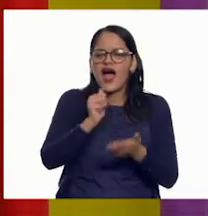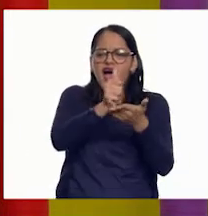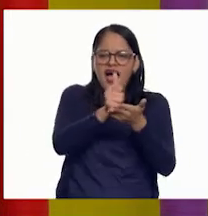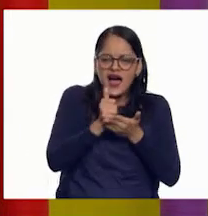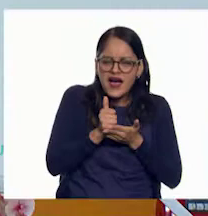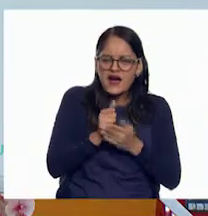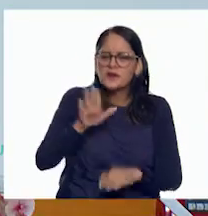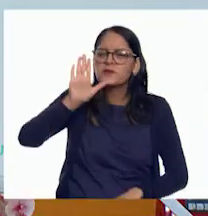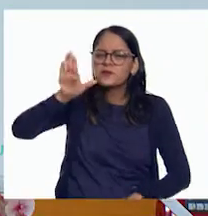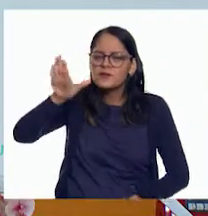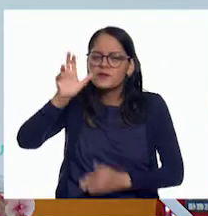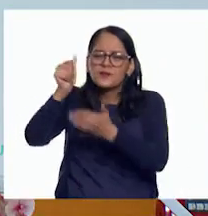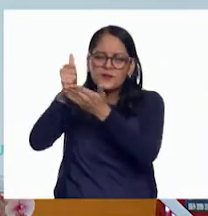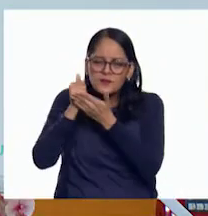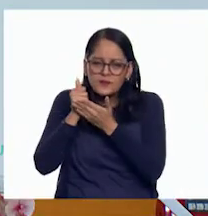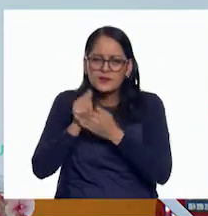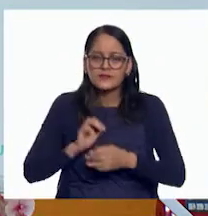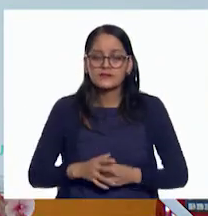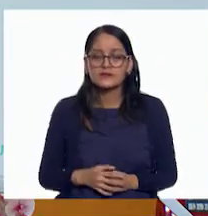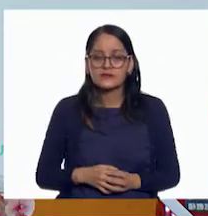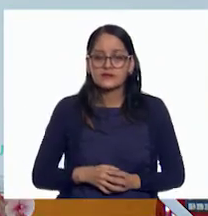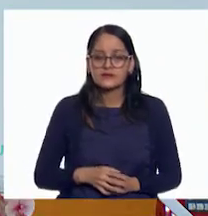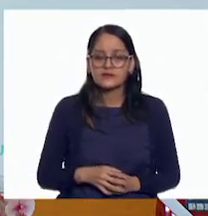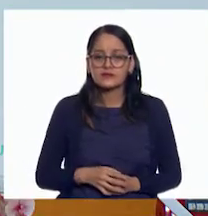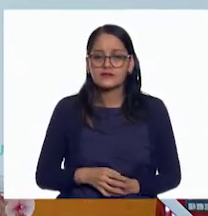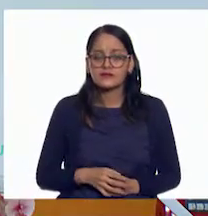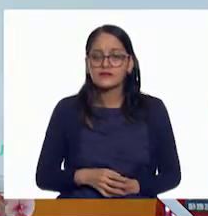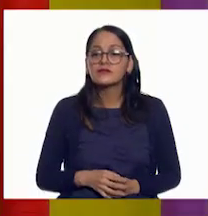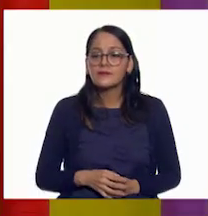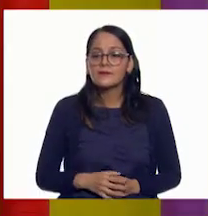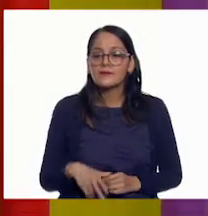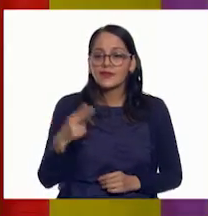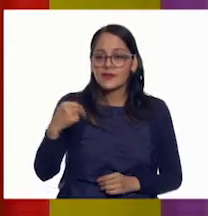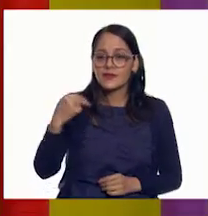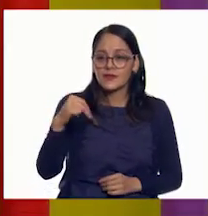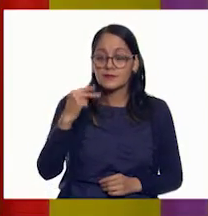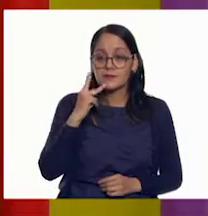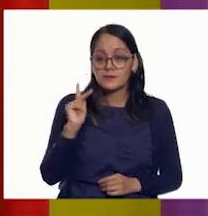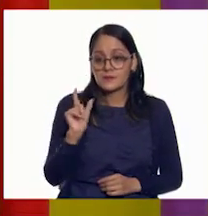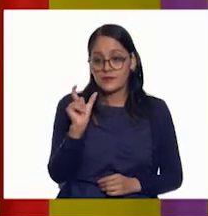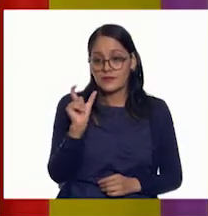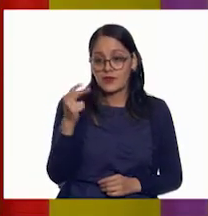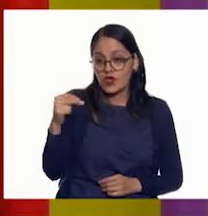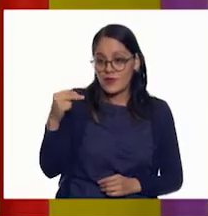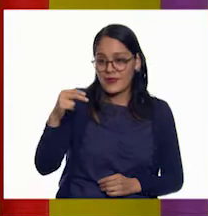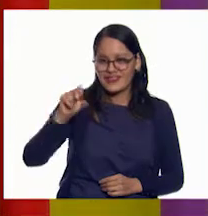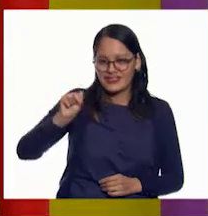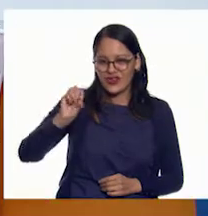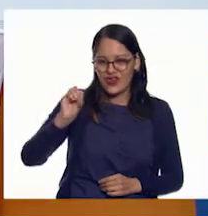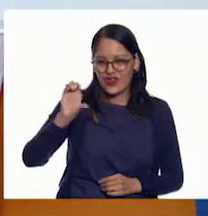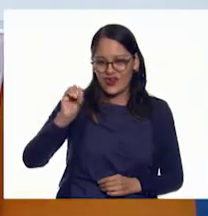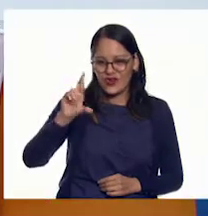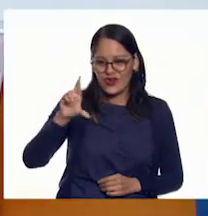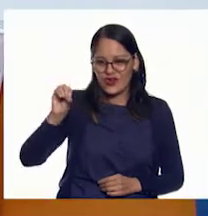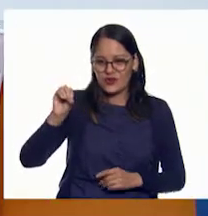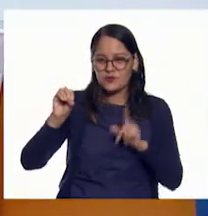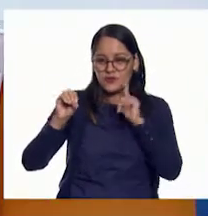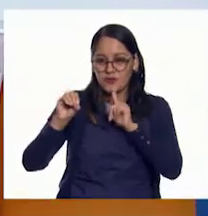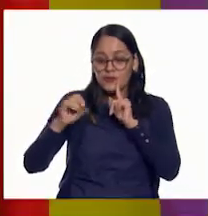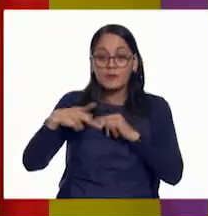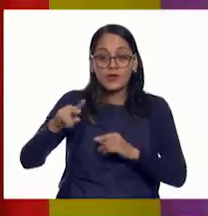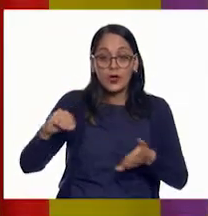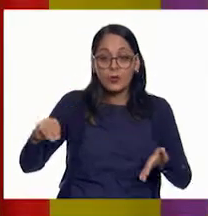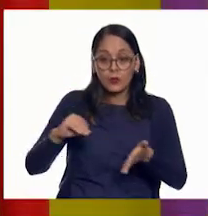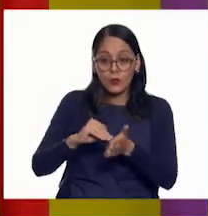¡auxilio! ¡Socorro! O Signos de- puede ser el nombre de una persona nada más que se llame Socorro, pero en cambio si le pone los